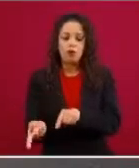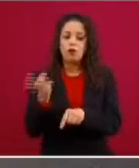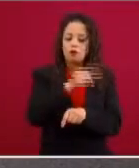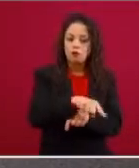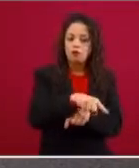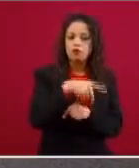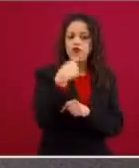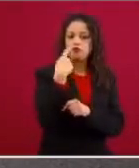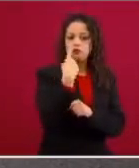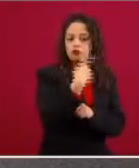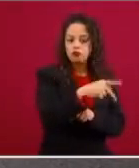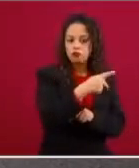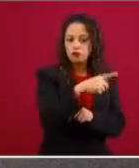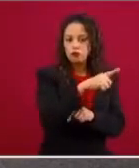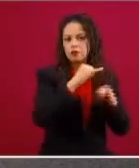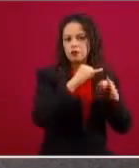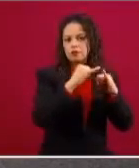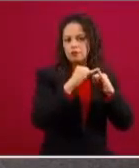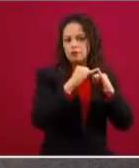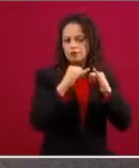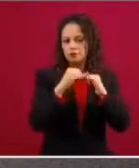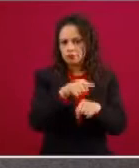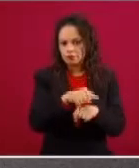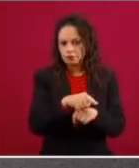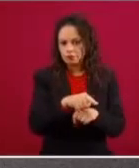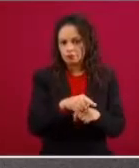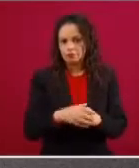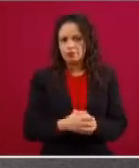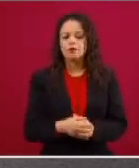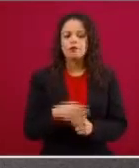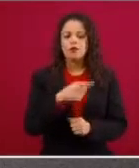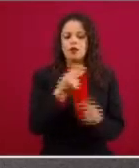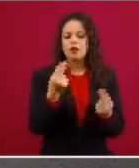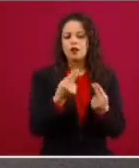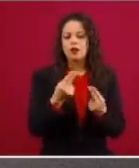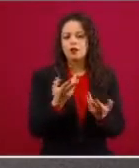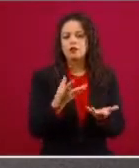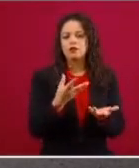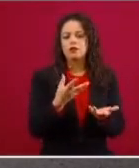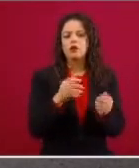en donde se tienen que seguir atendiendo